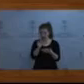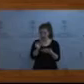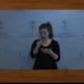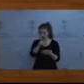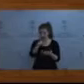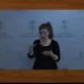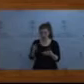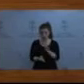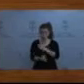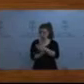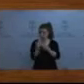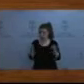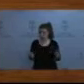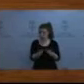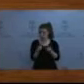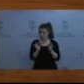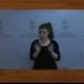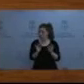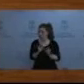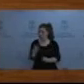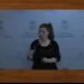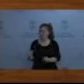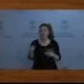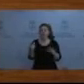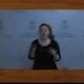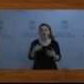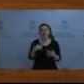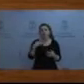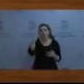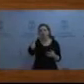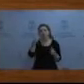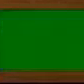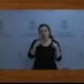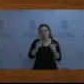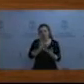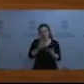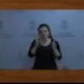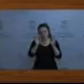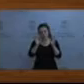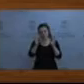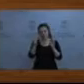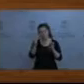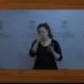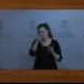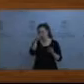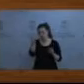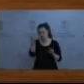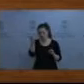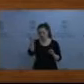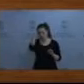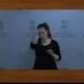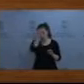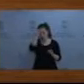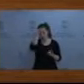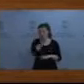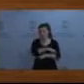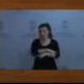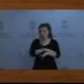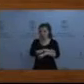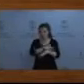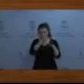semana. Señorías, creo que en este asunto hay que recordar alguna cosa. La posición del Gobierno, la posición que ustedes